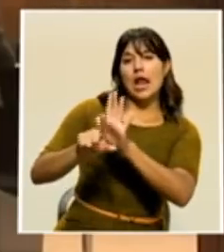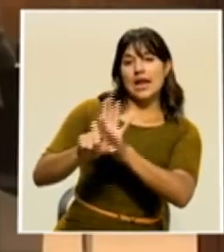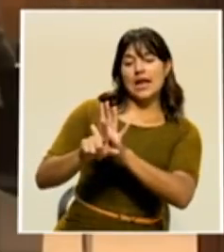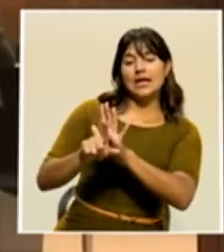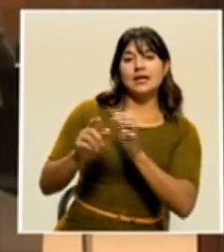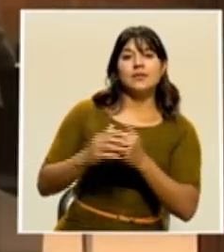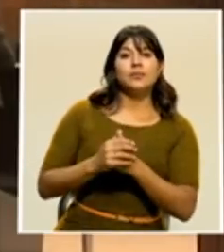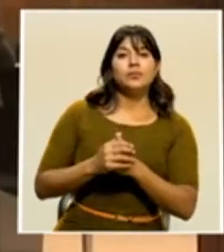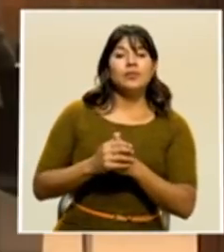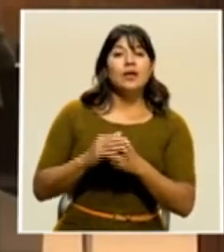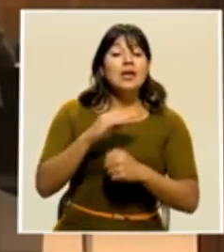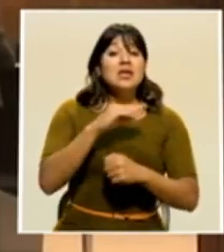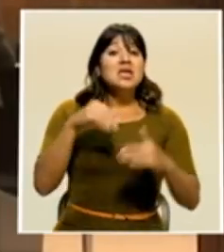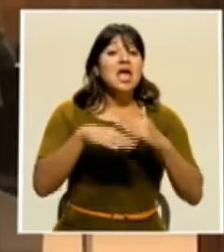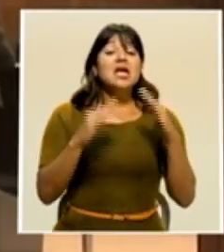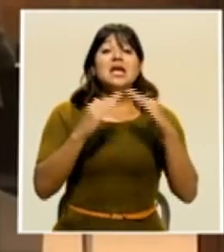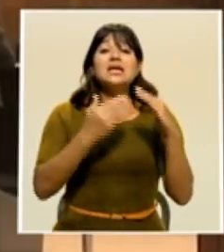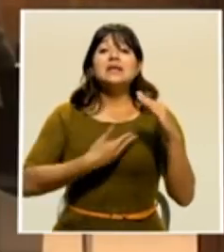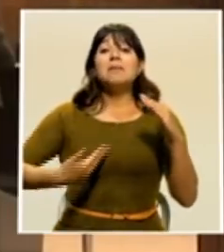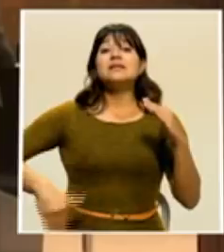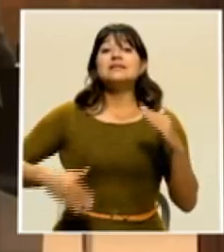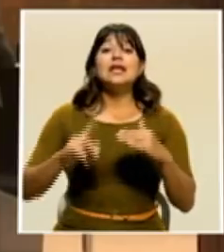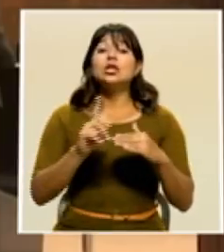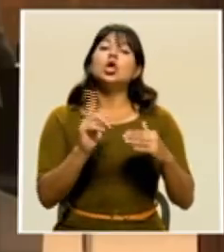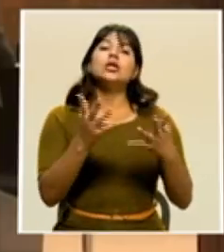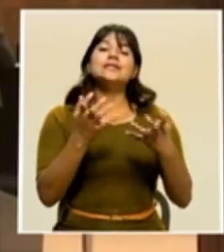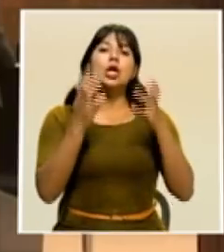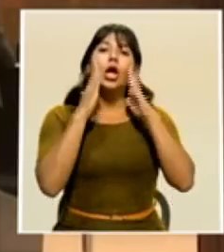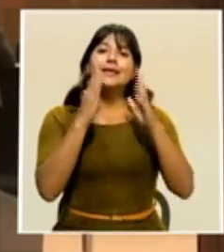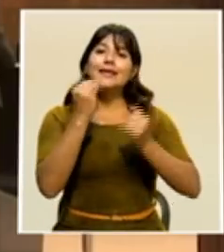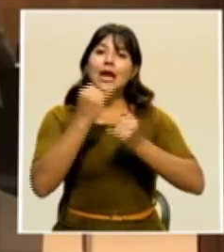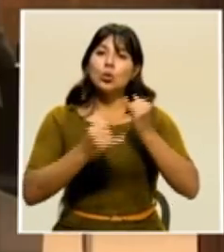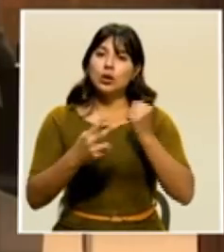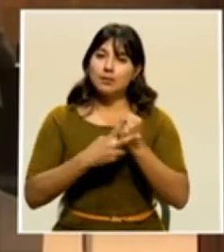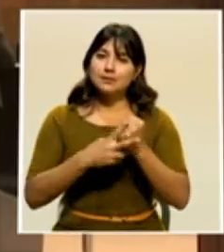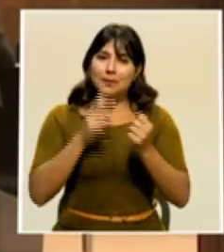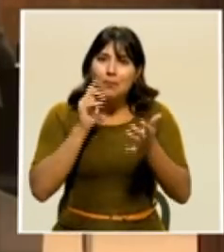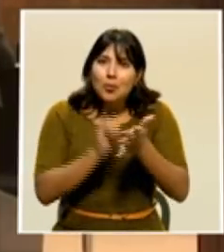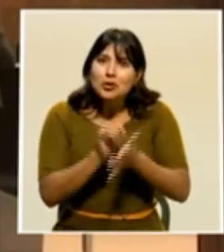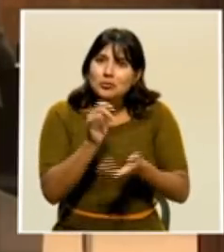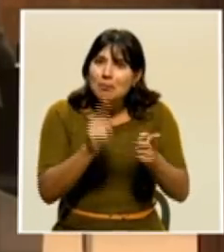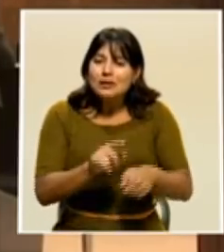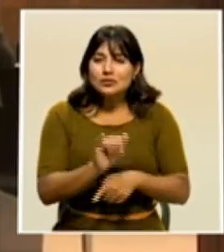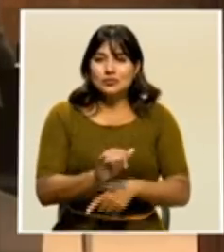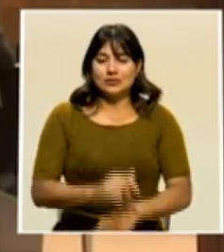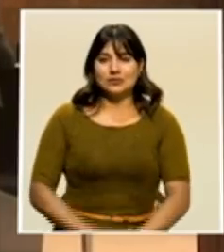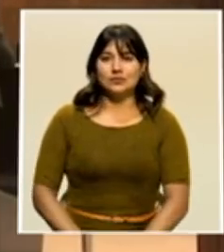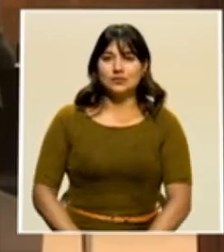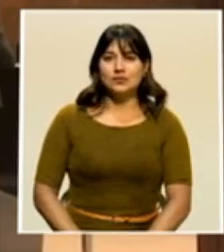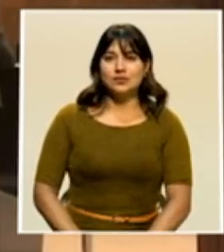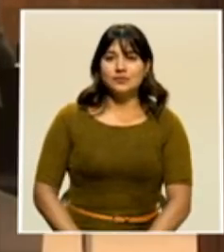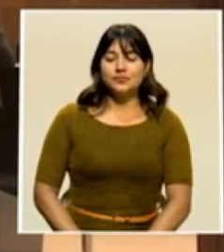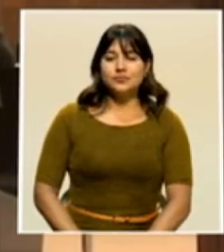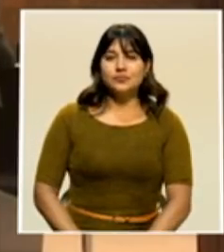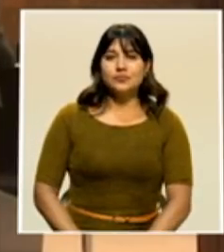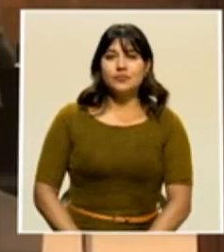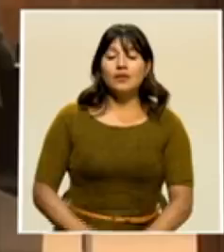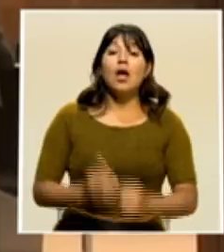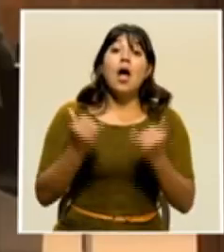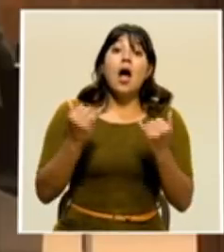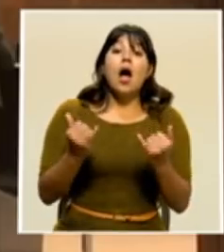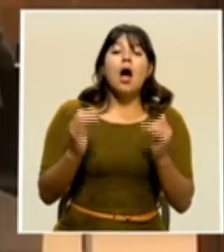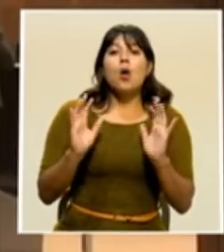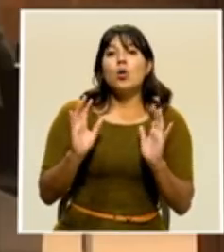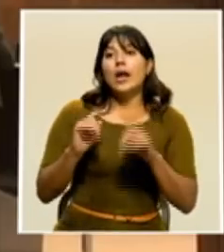completamente, y ni en casa presidencial los quisieron atender la última vez. Por eso sucedió lo que sucedió. Con respecto al resello, pues